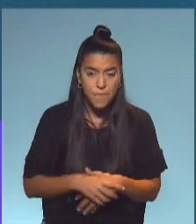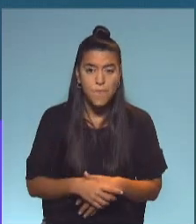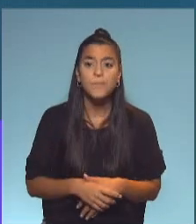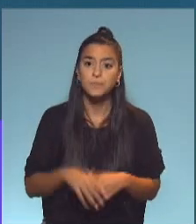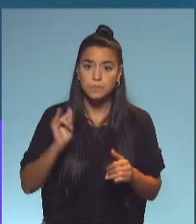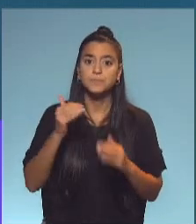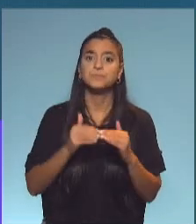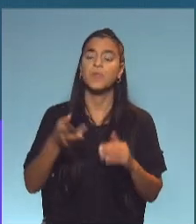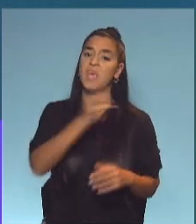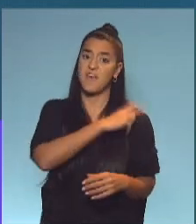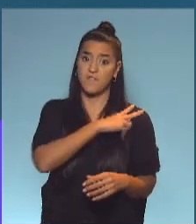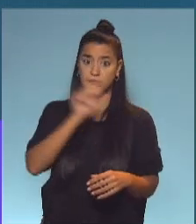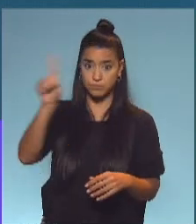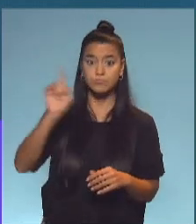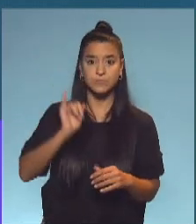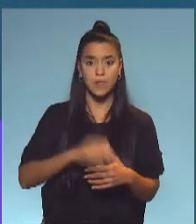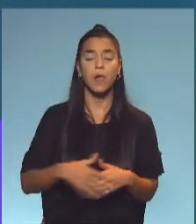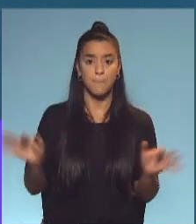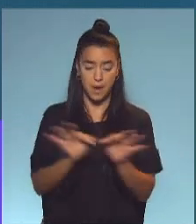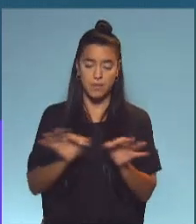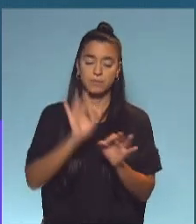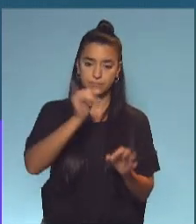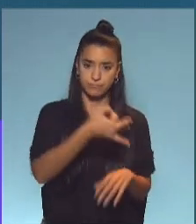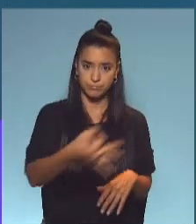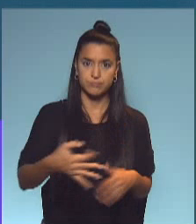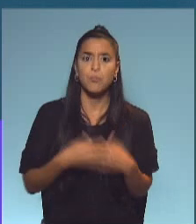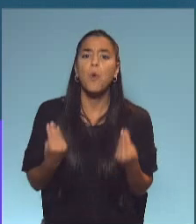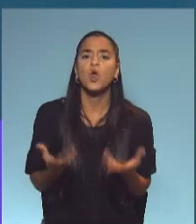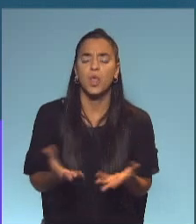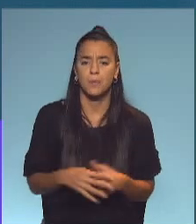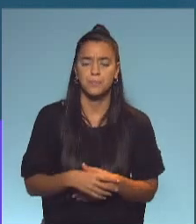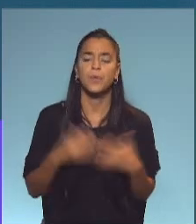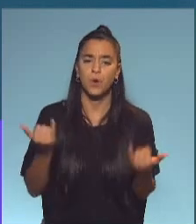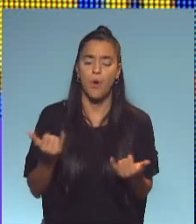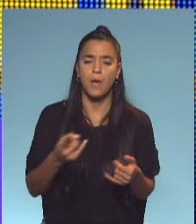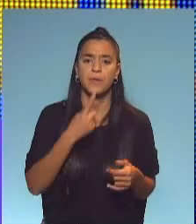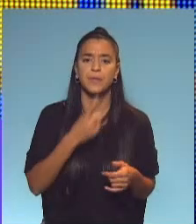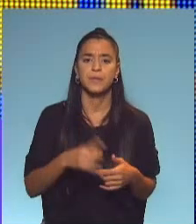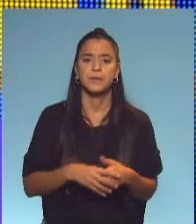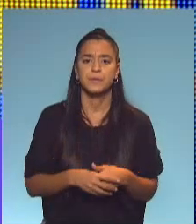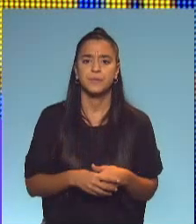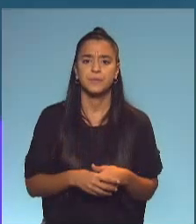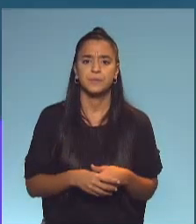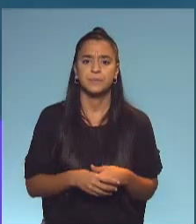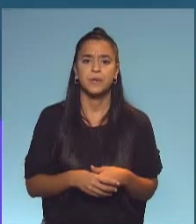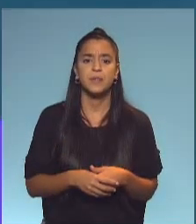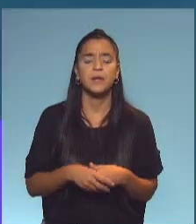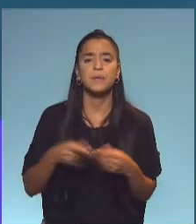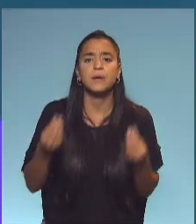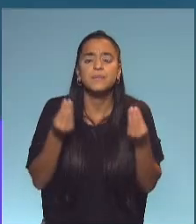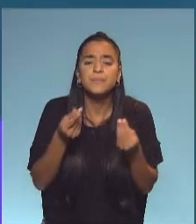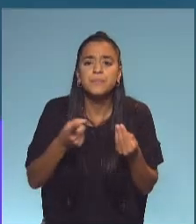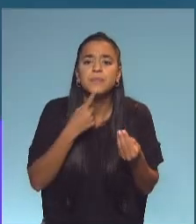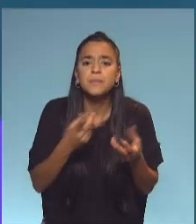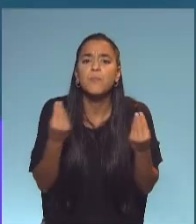sus superiores? De sus superiores, sí, en Malvinas. En Malvinas. ¿Por qué razón? Básicamente porque... ¿En qué se basaban para